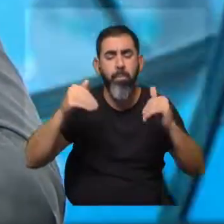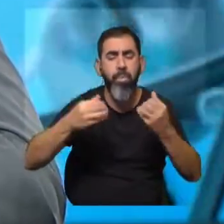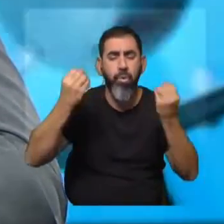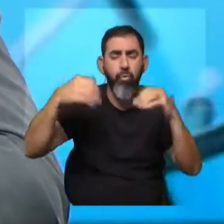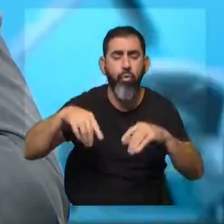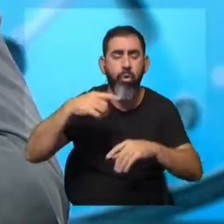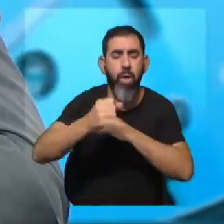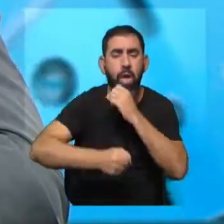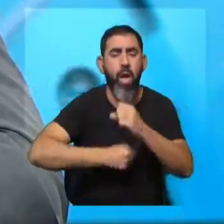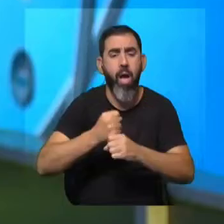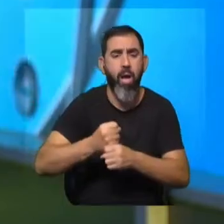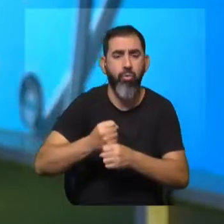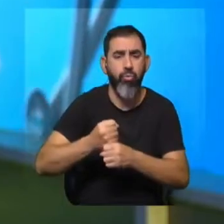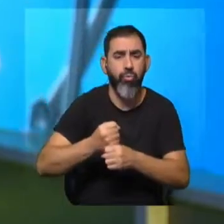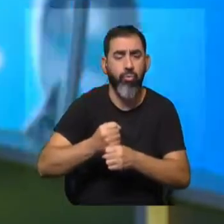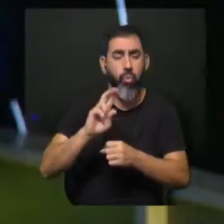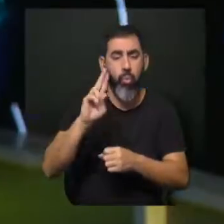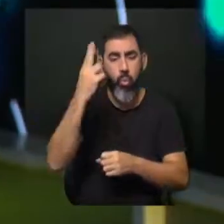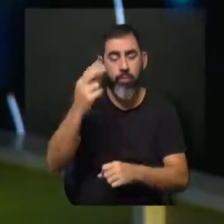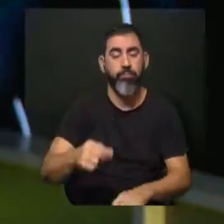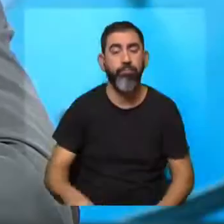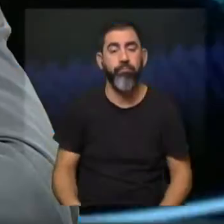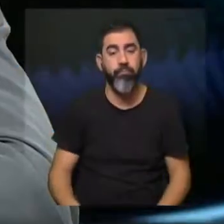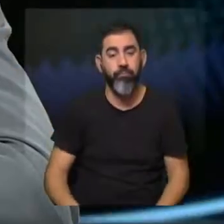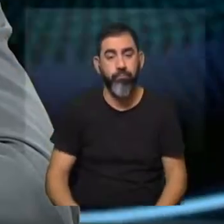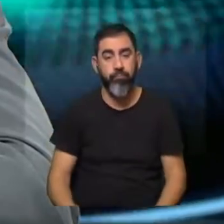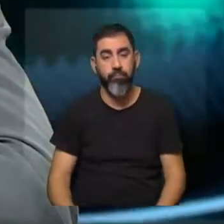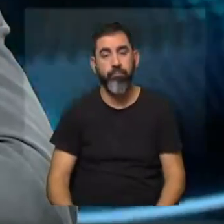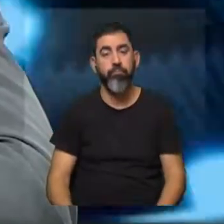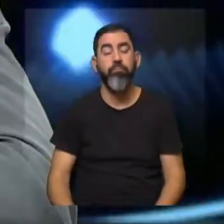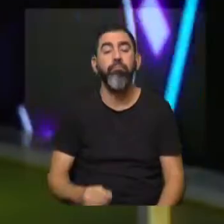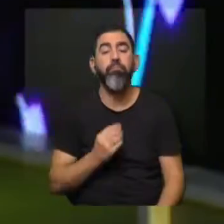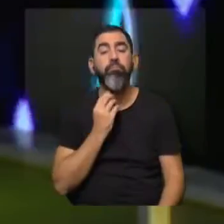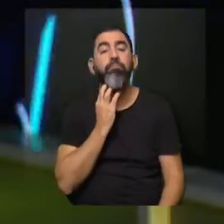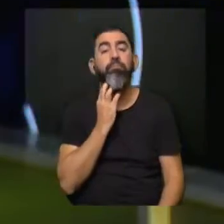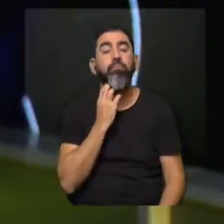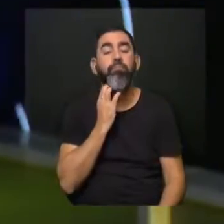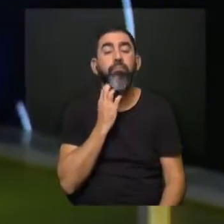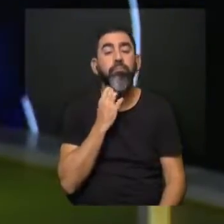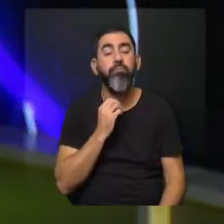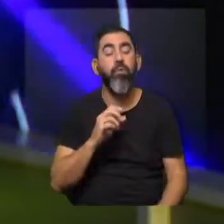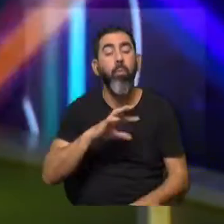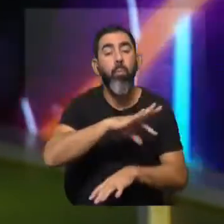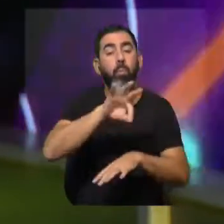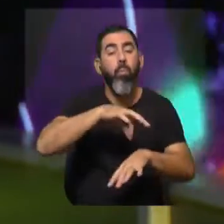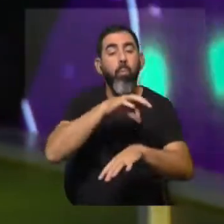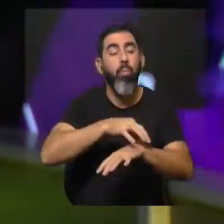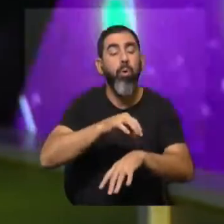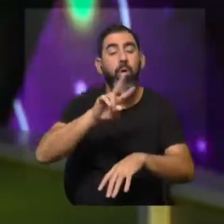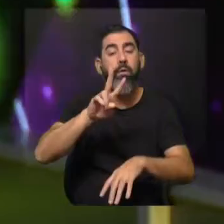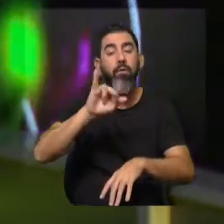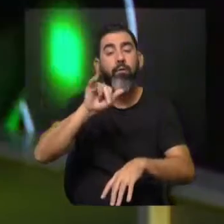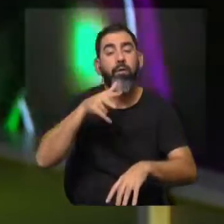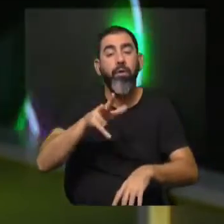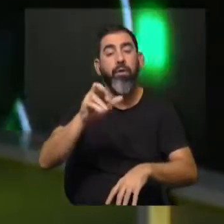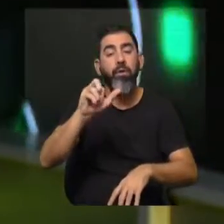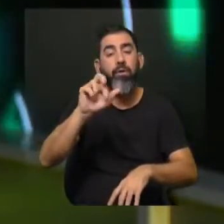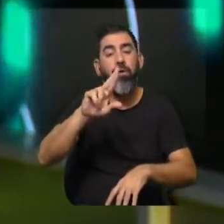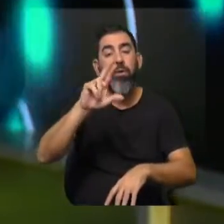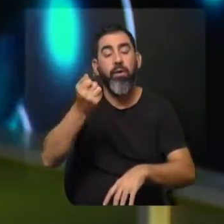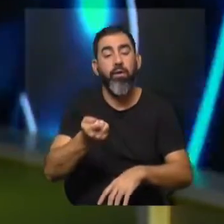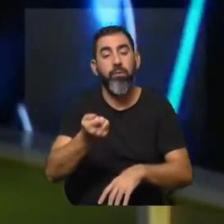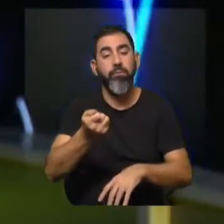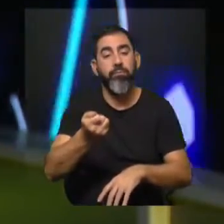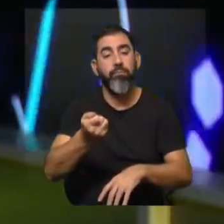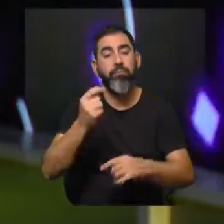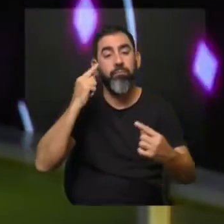año en Uruguay. Así que bueno, es un ejemplo muy elocuente. Y corregime si me equivoco, es la mosca de la bichera la que tiene